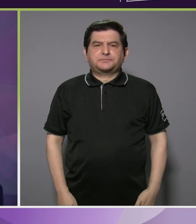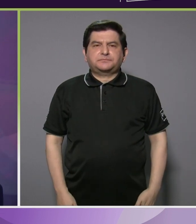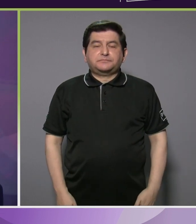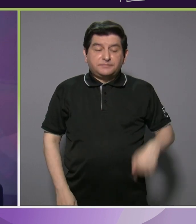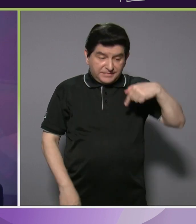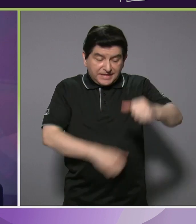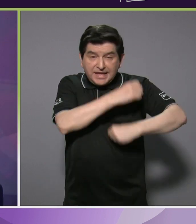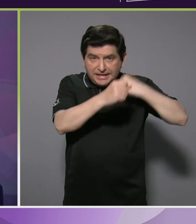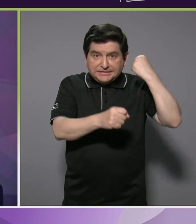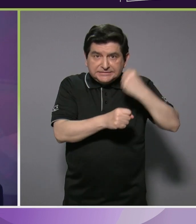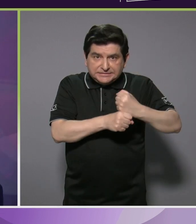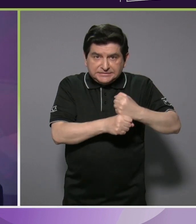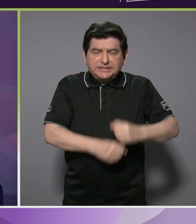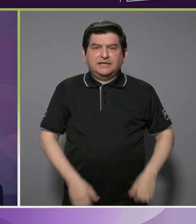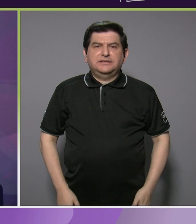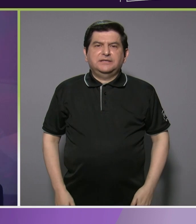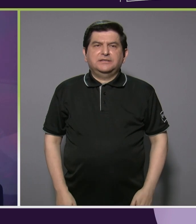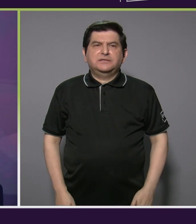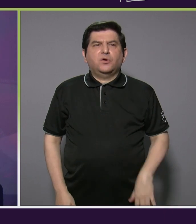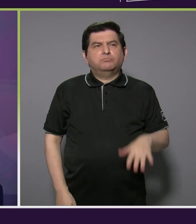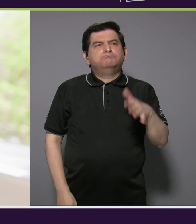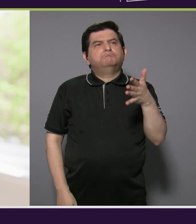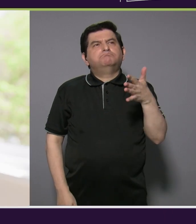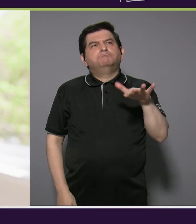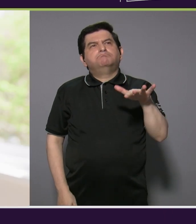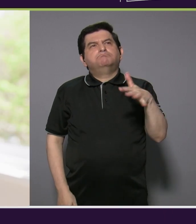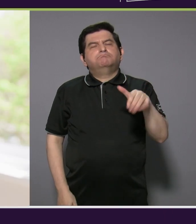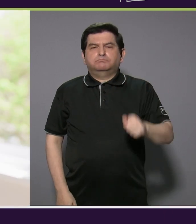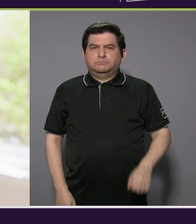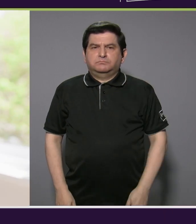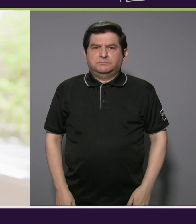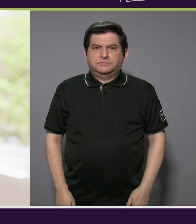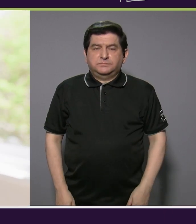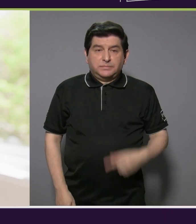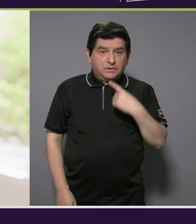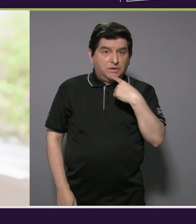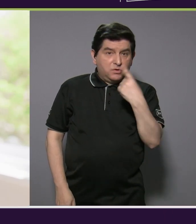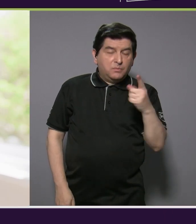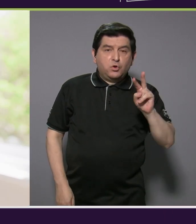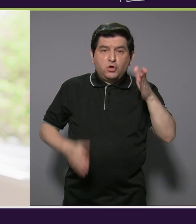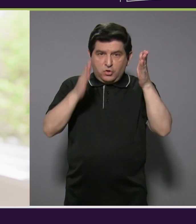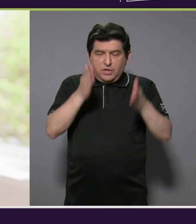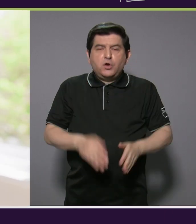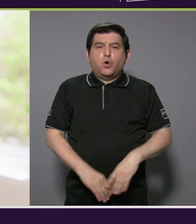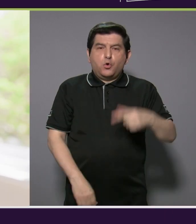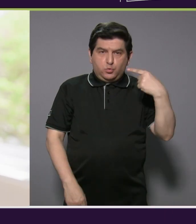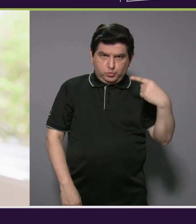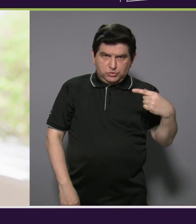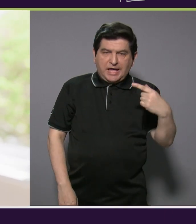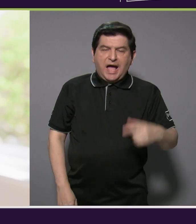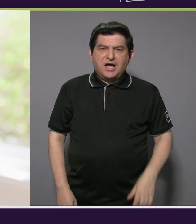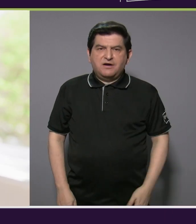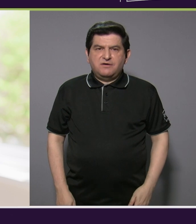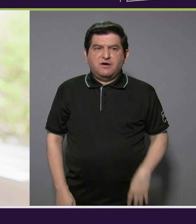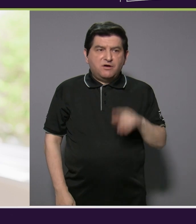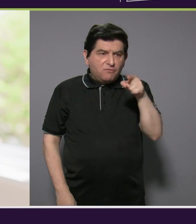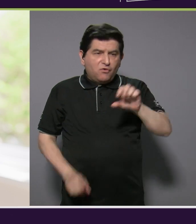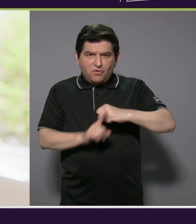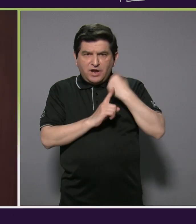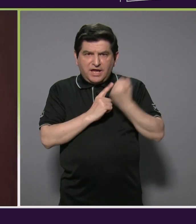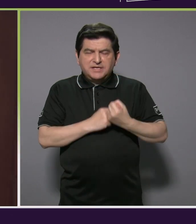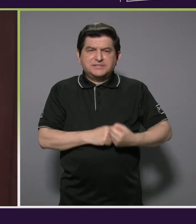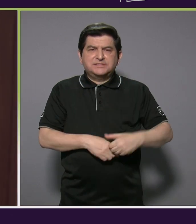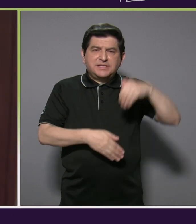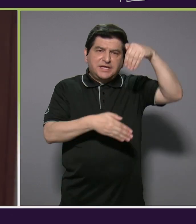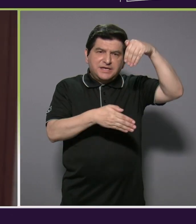de este año tenemos un aproximado, ¿verdad?, porque como decía el compañero Gustavo, esto es muchas veces es un